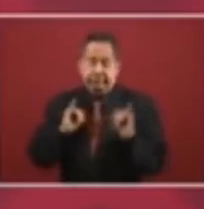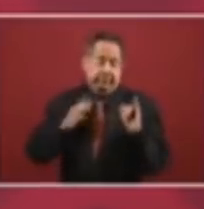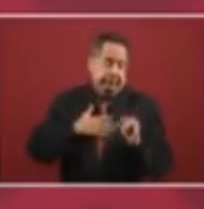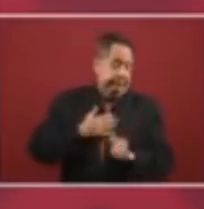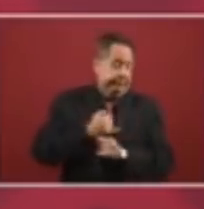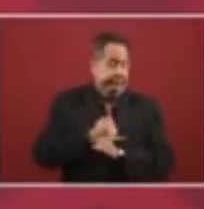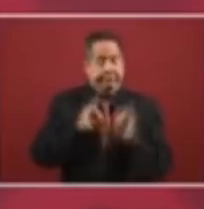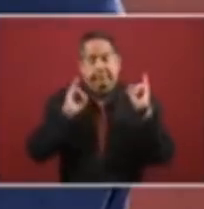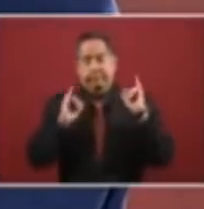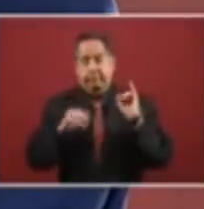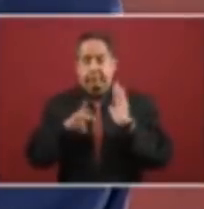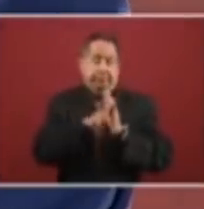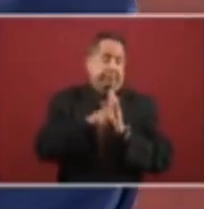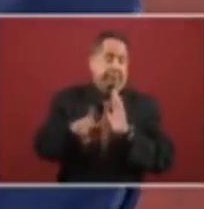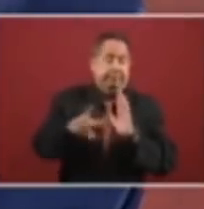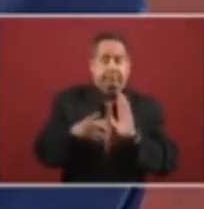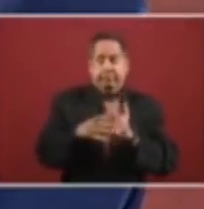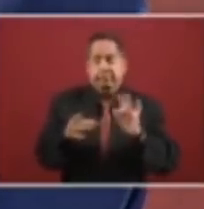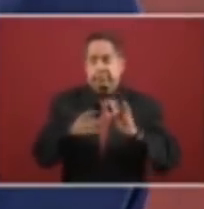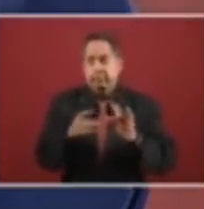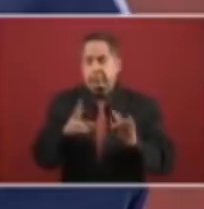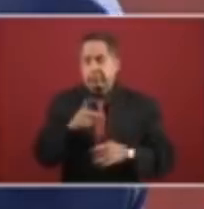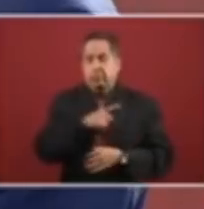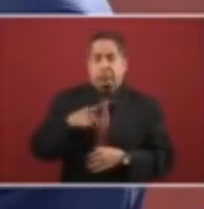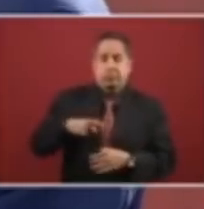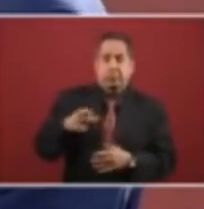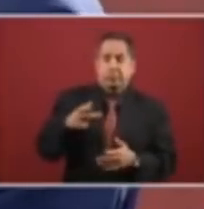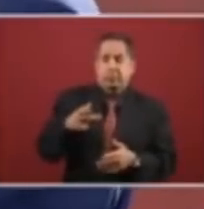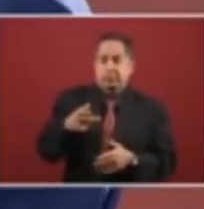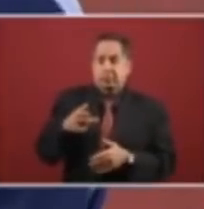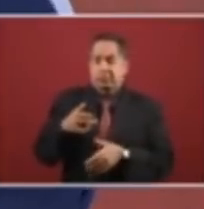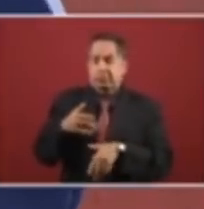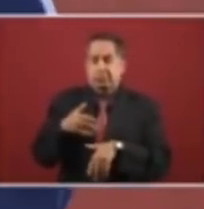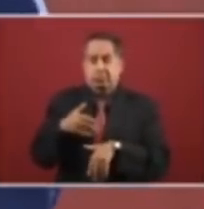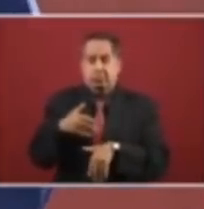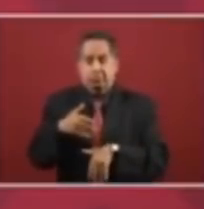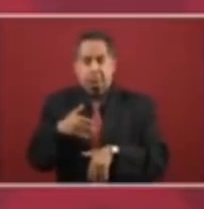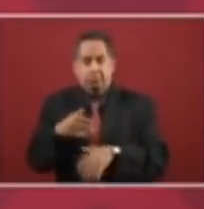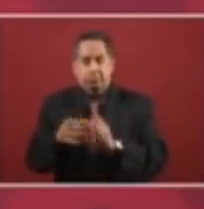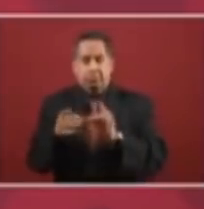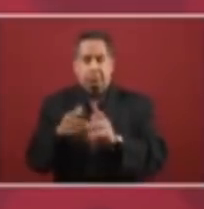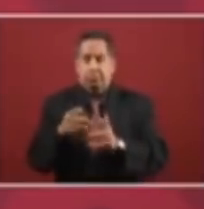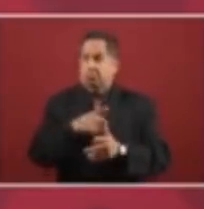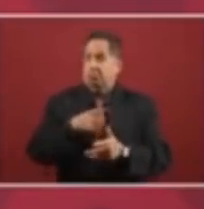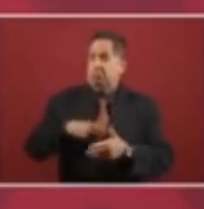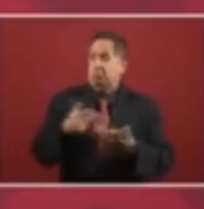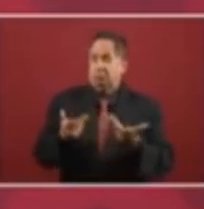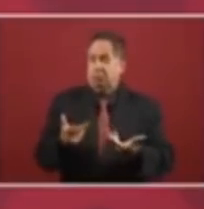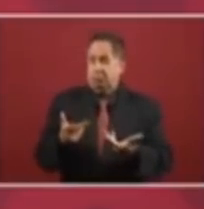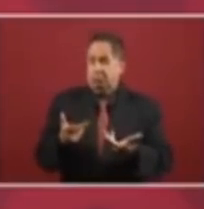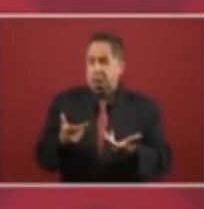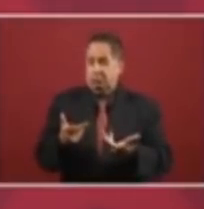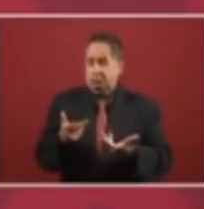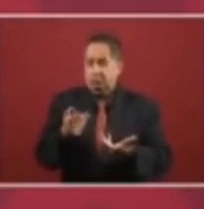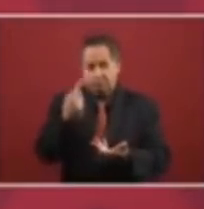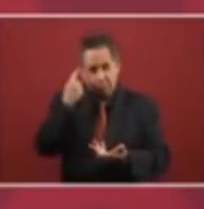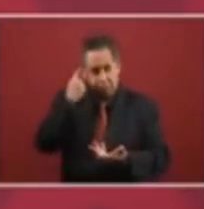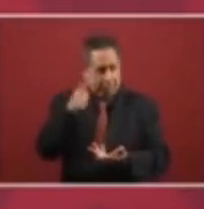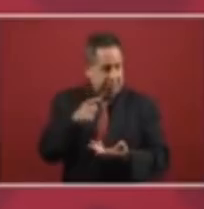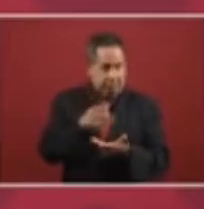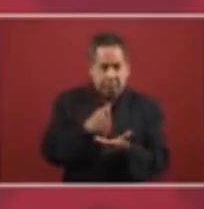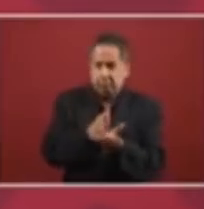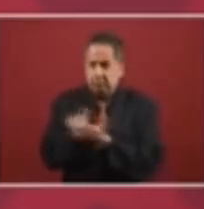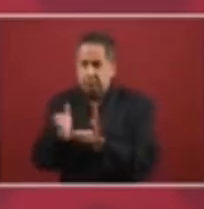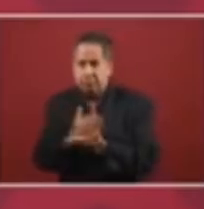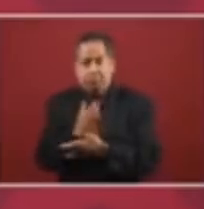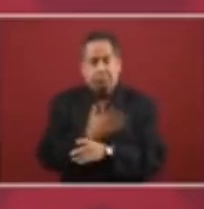o el periodismo no tiene por qué tomar partido